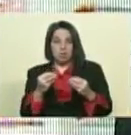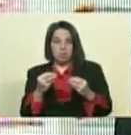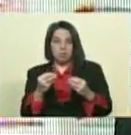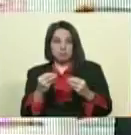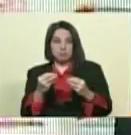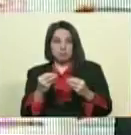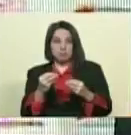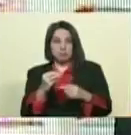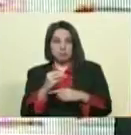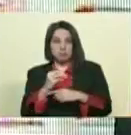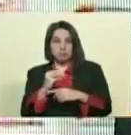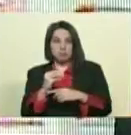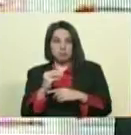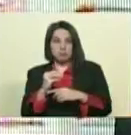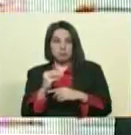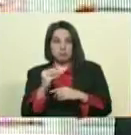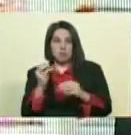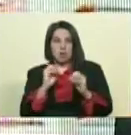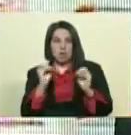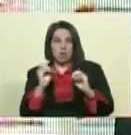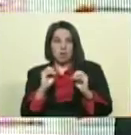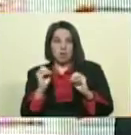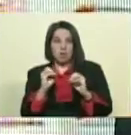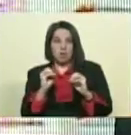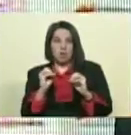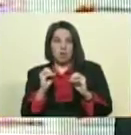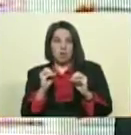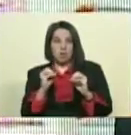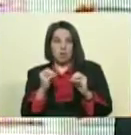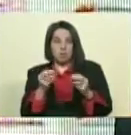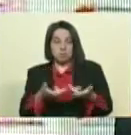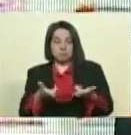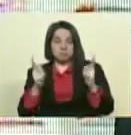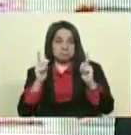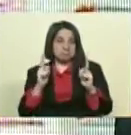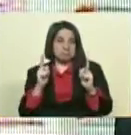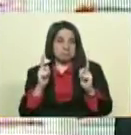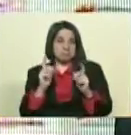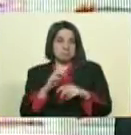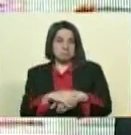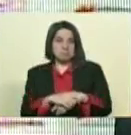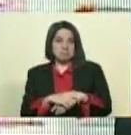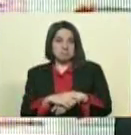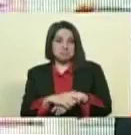delito o avalando el delito, ¿verdad?